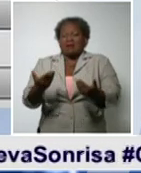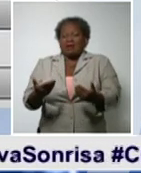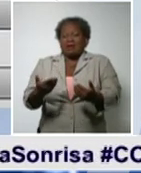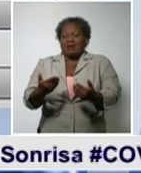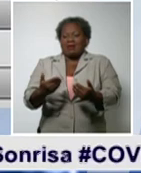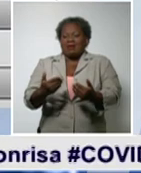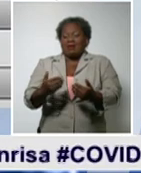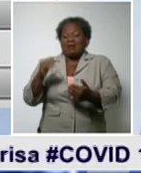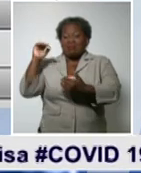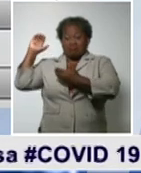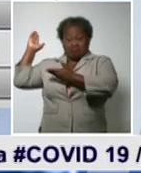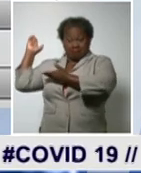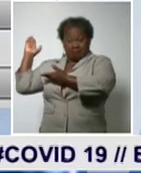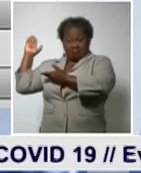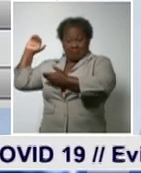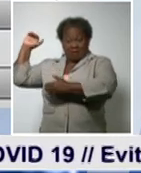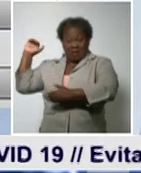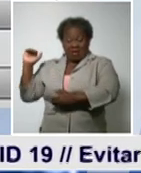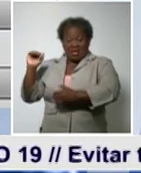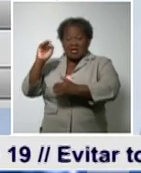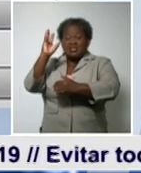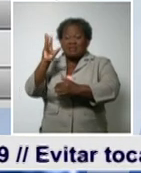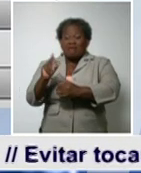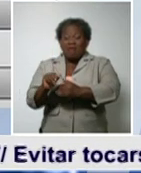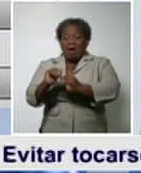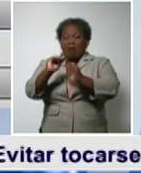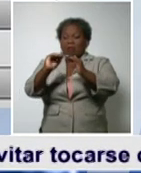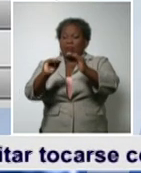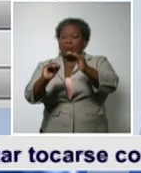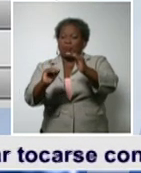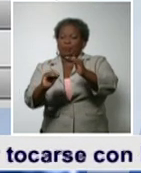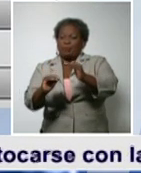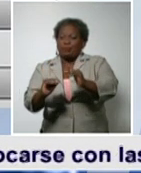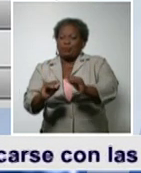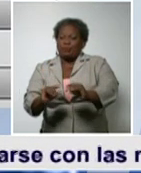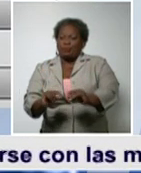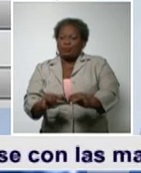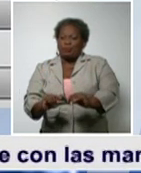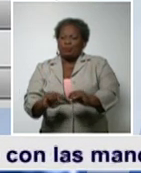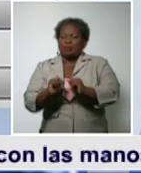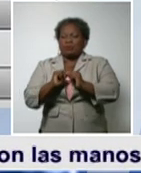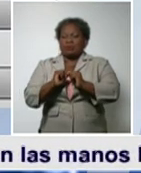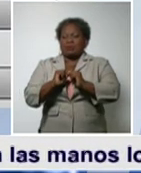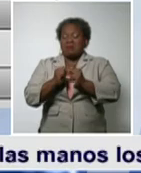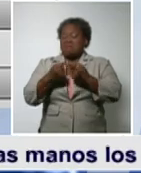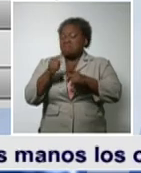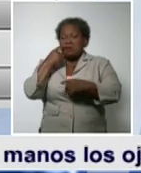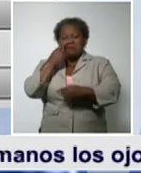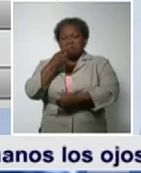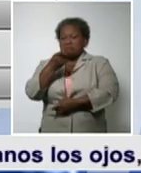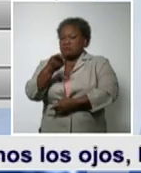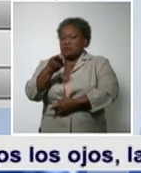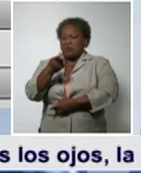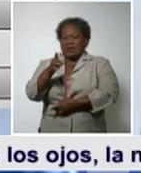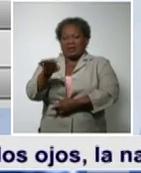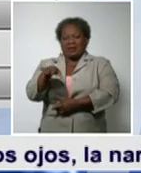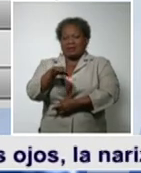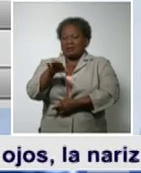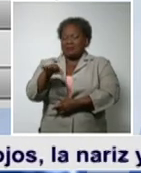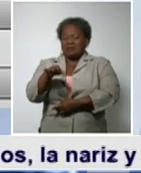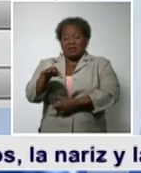bajar. Pero lamentablemente no es lo que se aprecia todavía en los